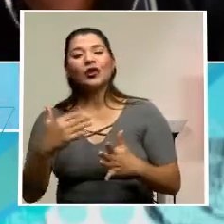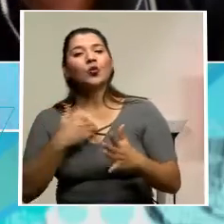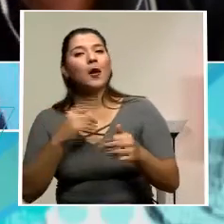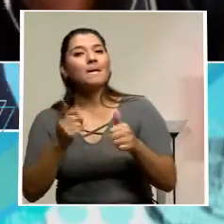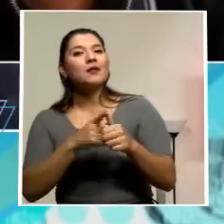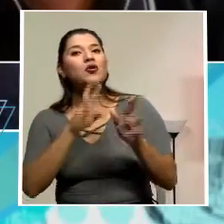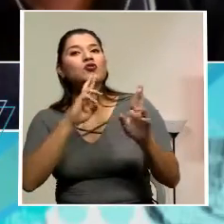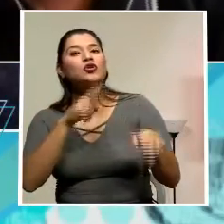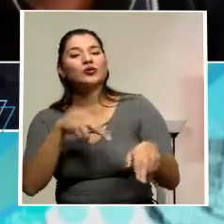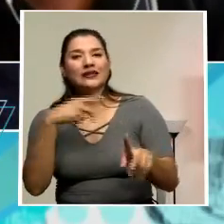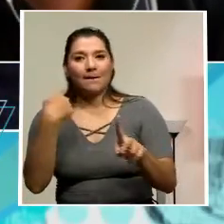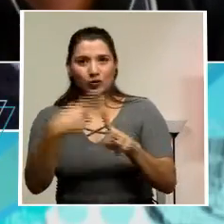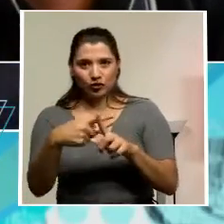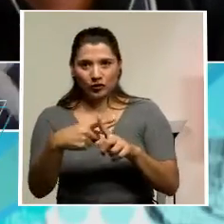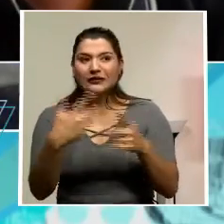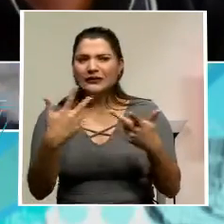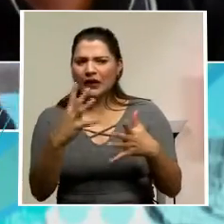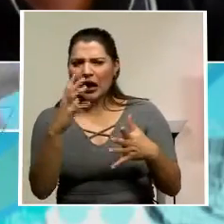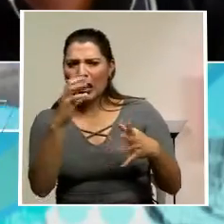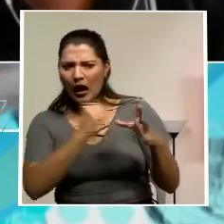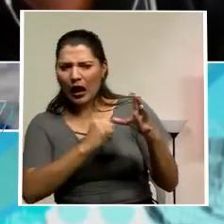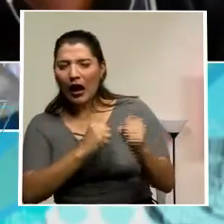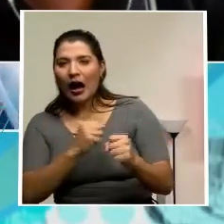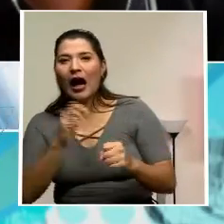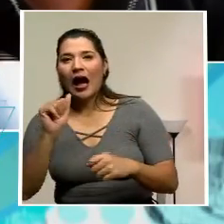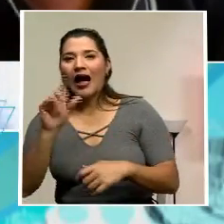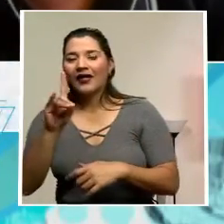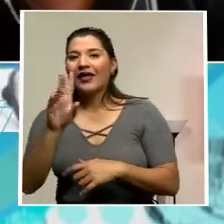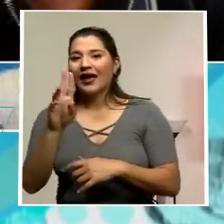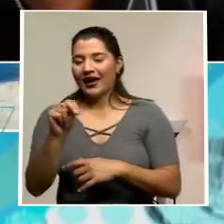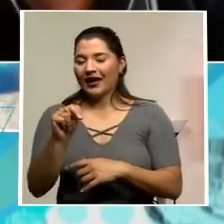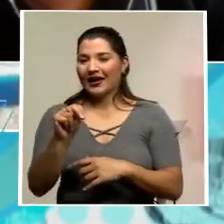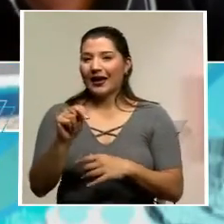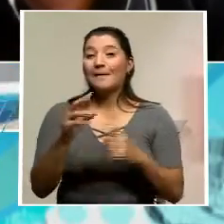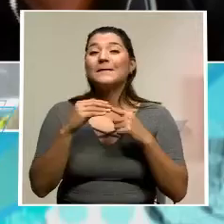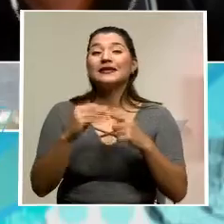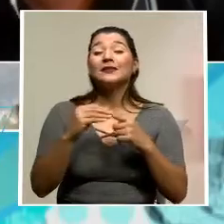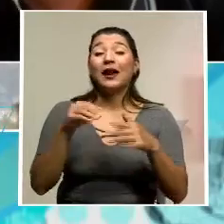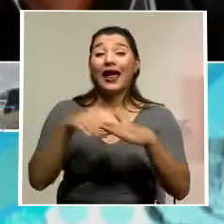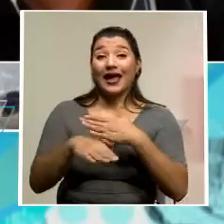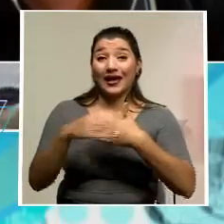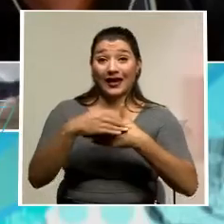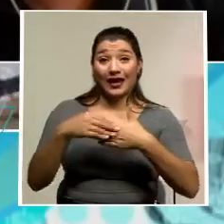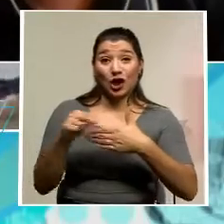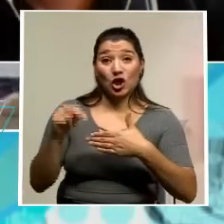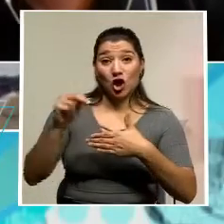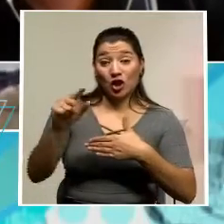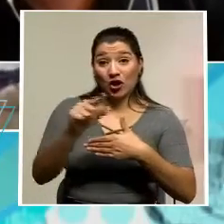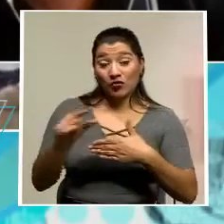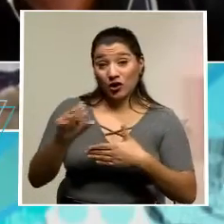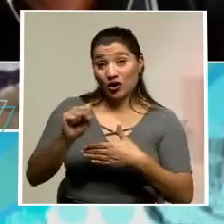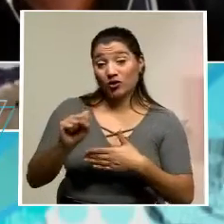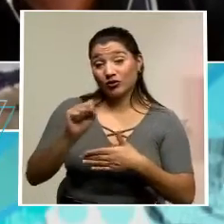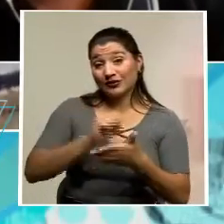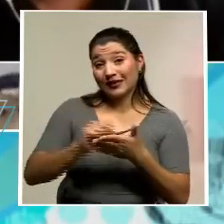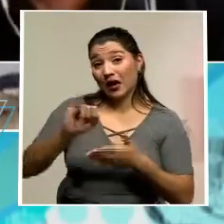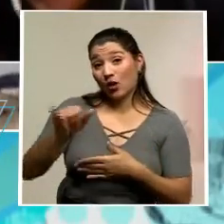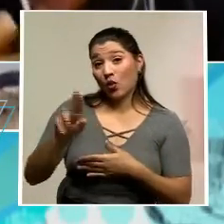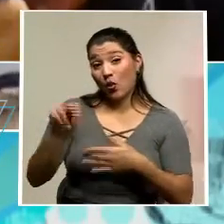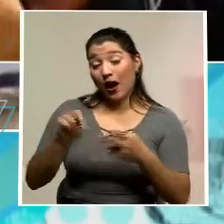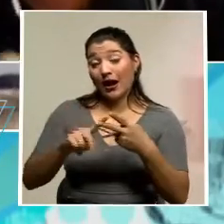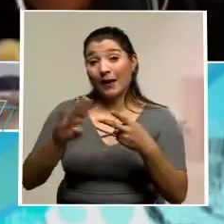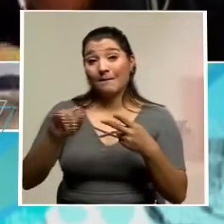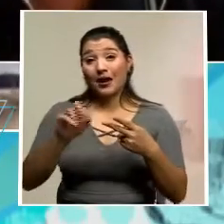primeras detecciones de peces sierra aquí en el país, principalmente en la zona norte, en el río San Juan y en Barra del Colorado.